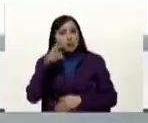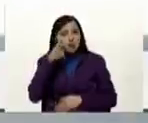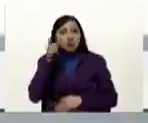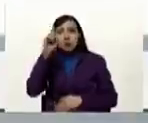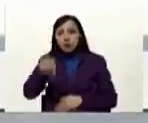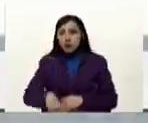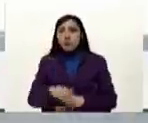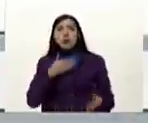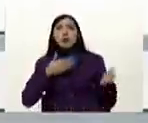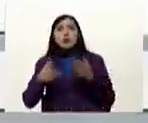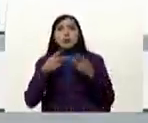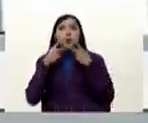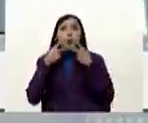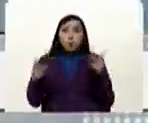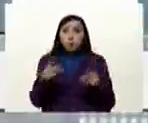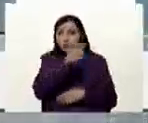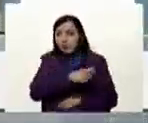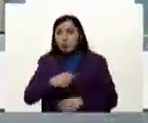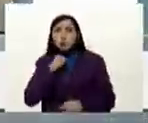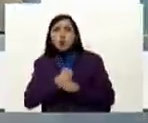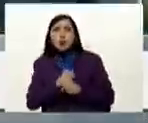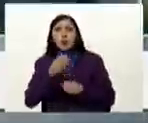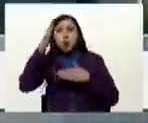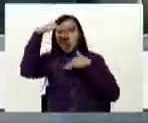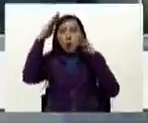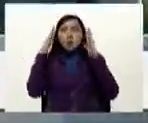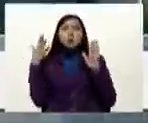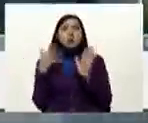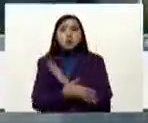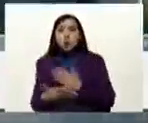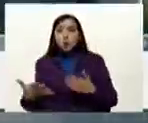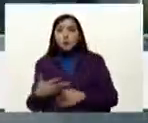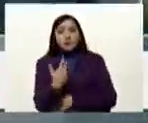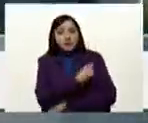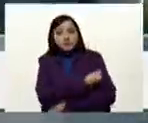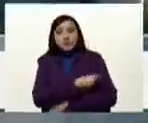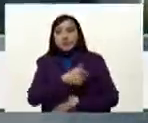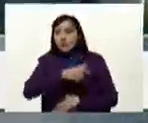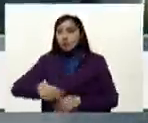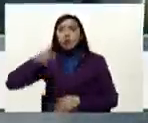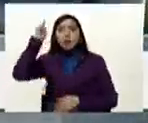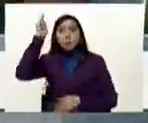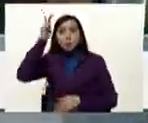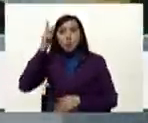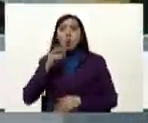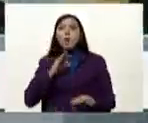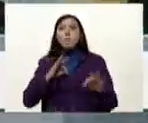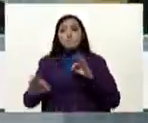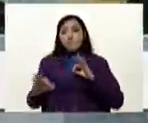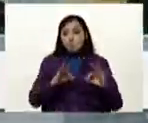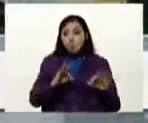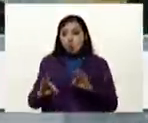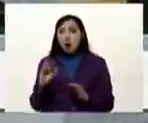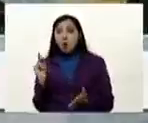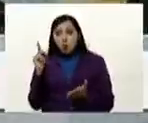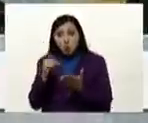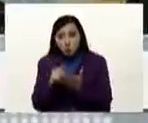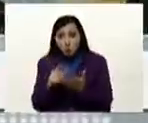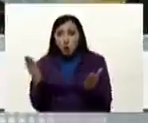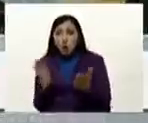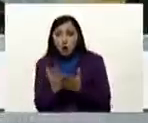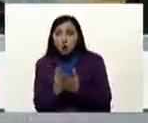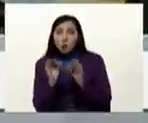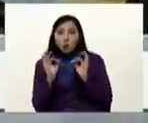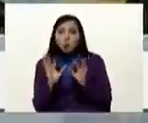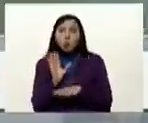servicios públicos, luego atendimos todo lo que tenía que ver con los docentes para justamente prepararnos a un regreso a clase